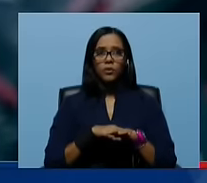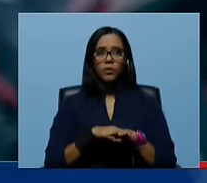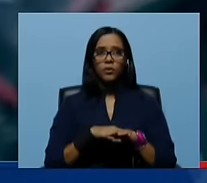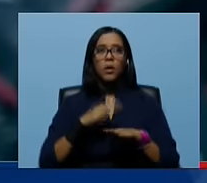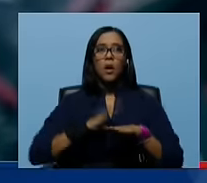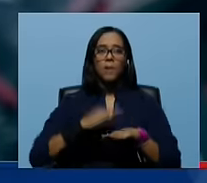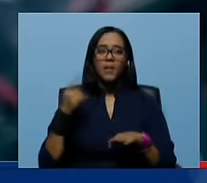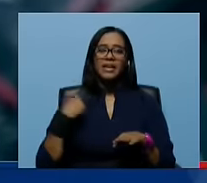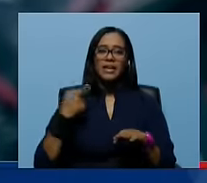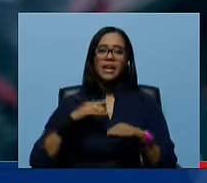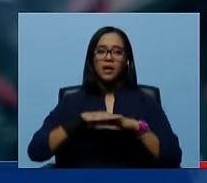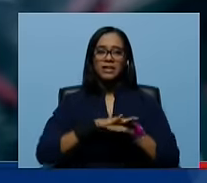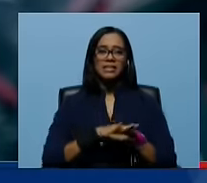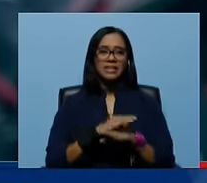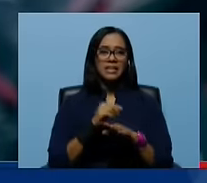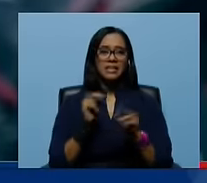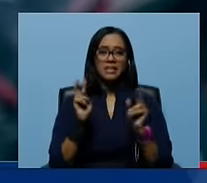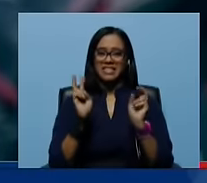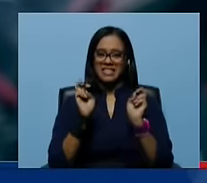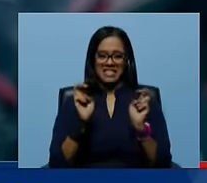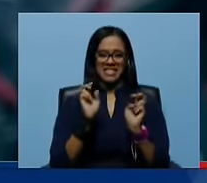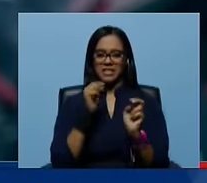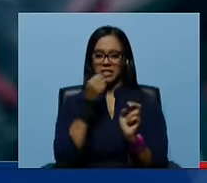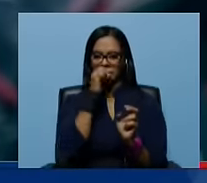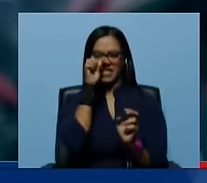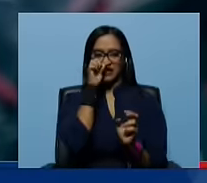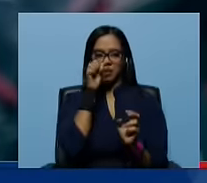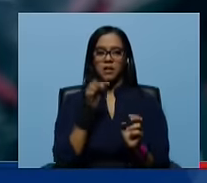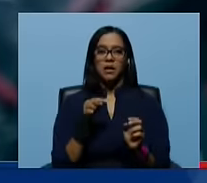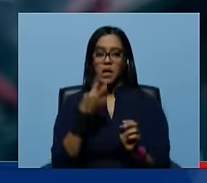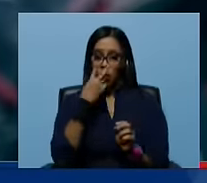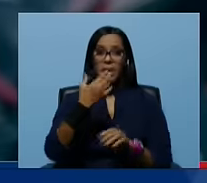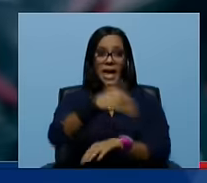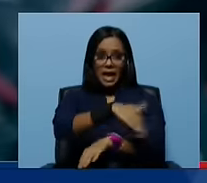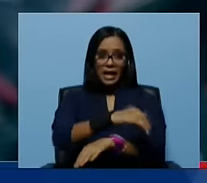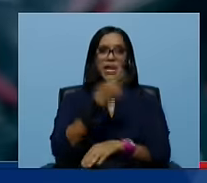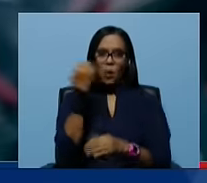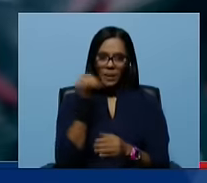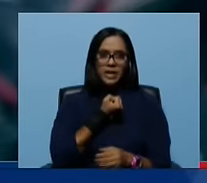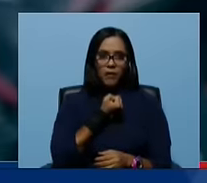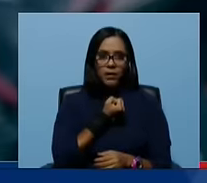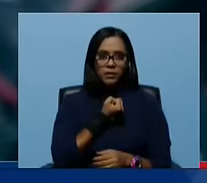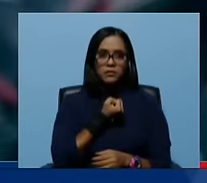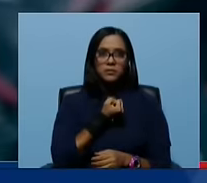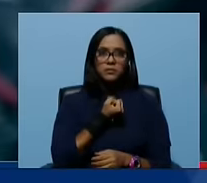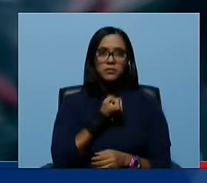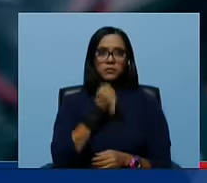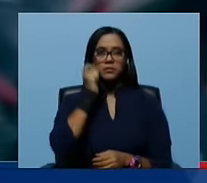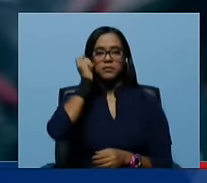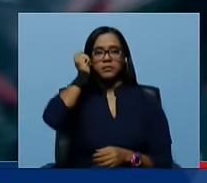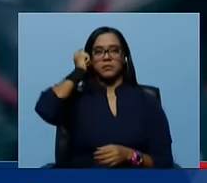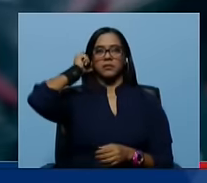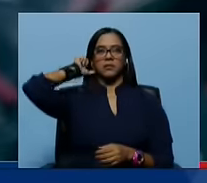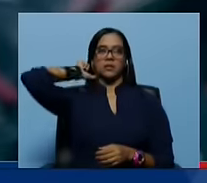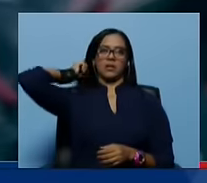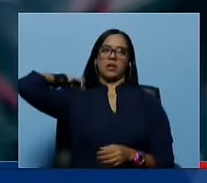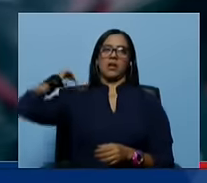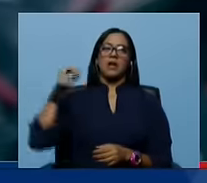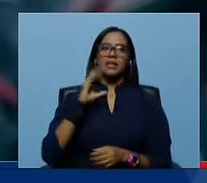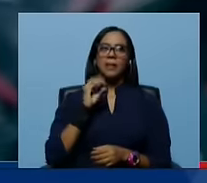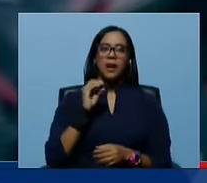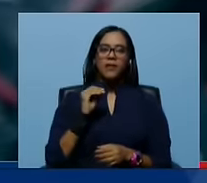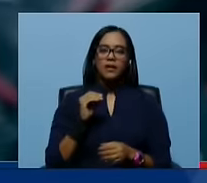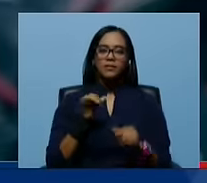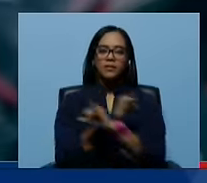Porque tenía un par de zapatos de marca. Y lo veían en la calle y lo asesinaban. Estamos hablando finales de los